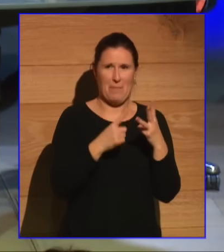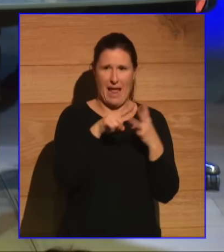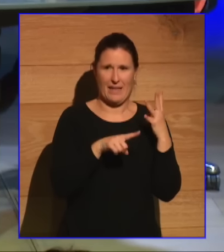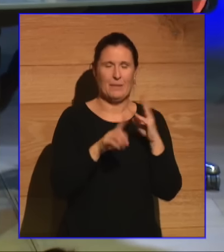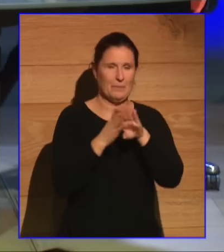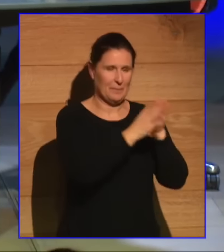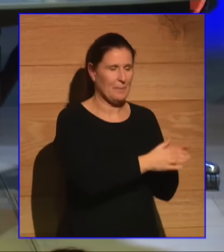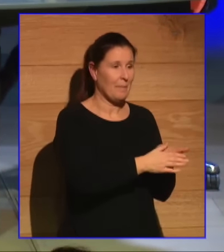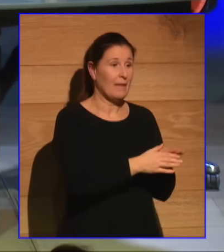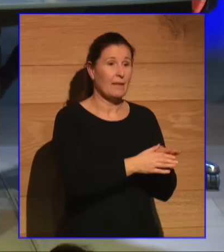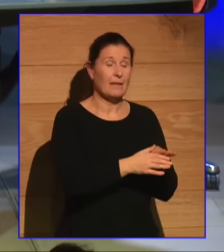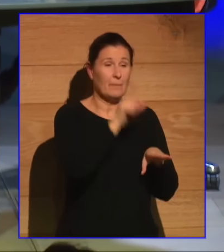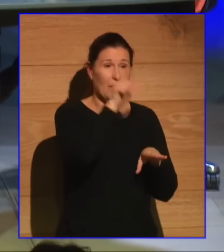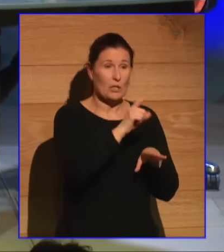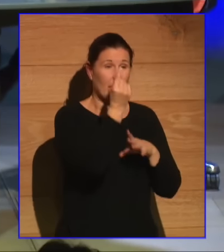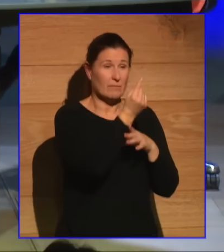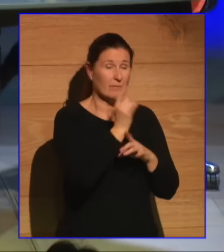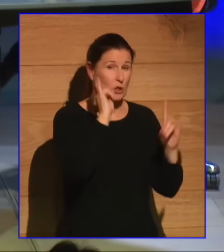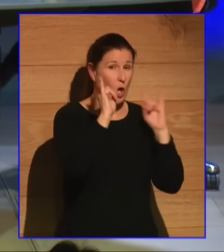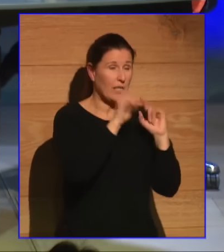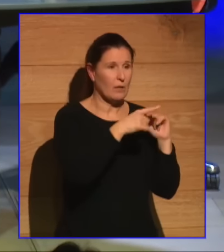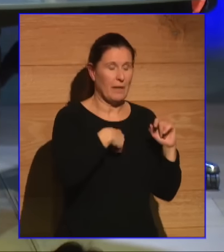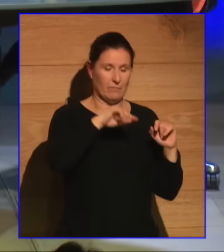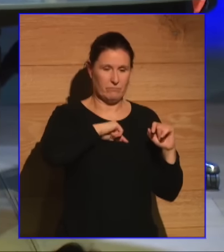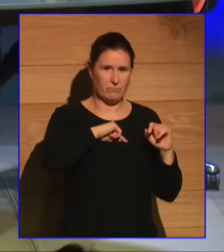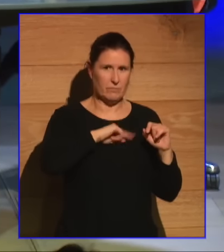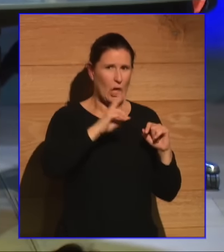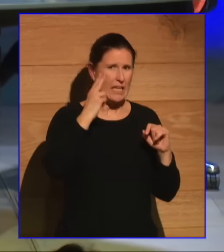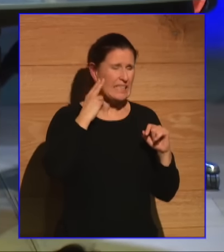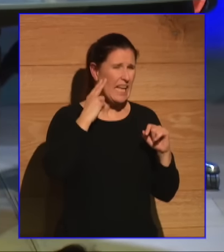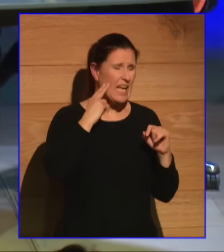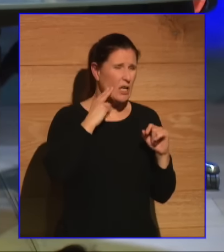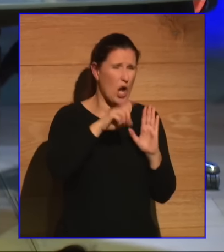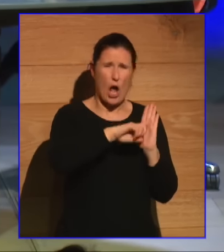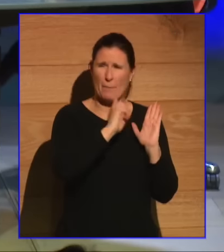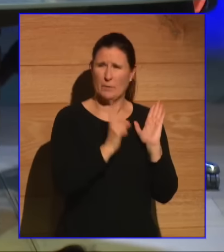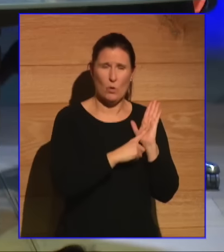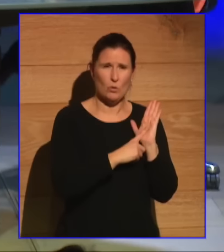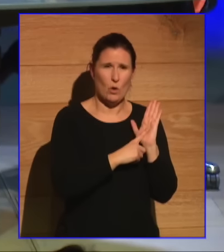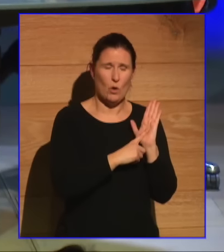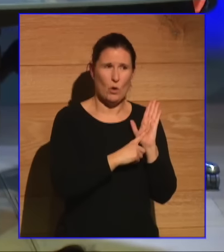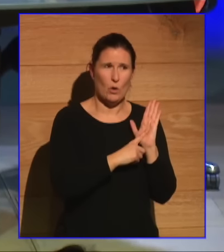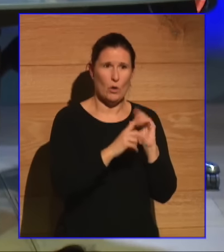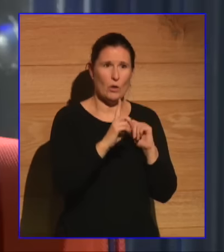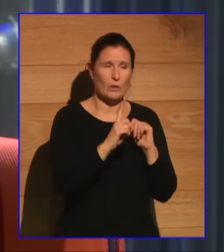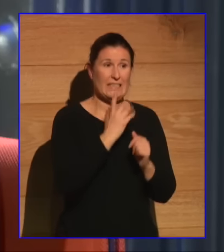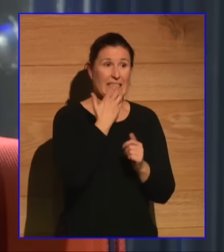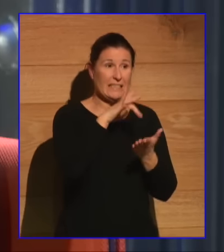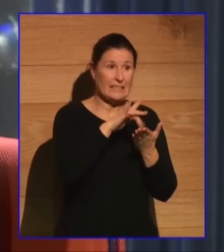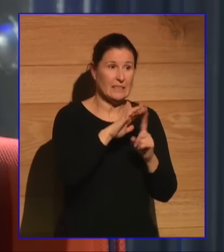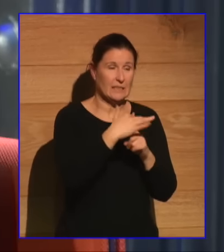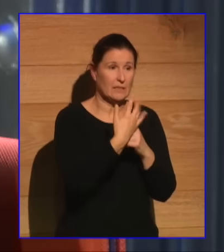sonido se da cuenta de que para que de verdad sintamos el terror más absoluto al escuchar al